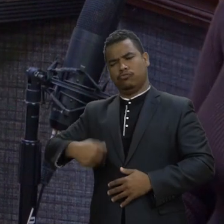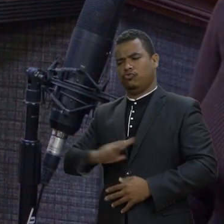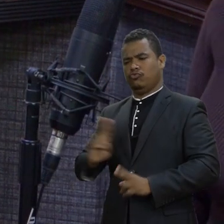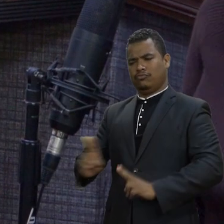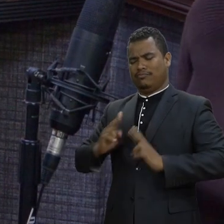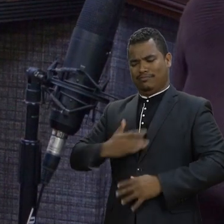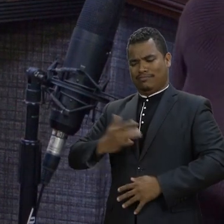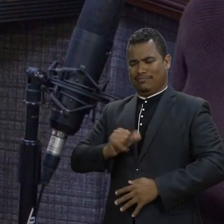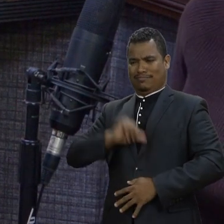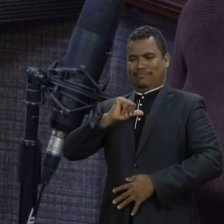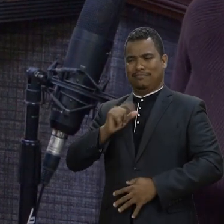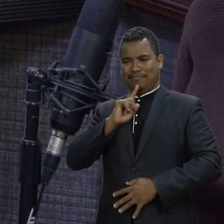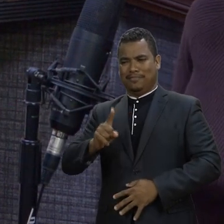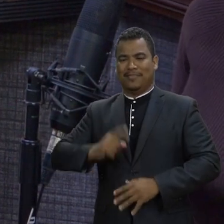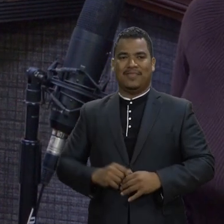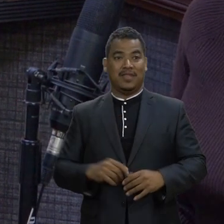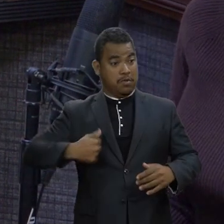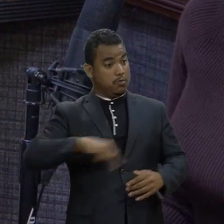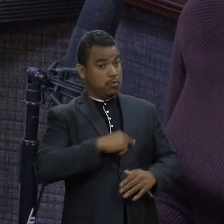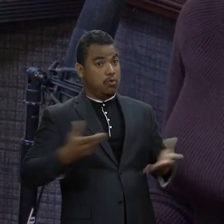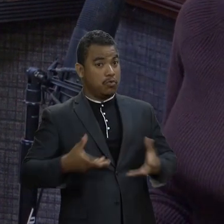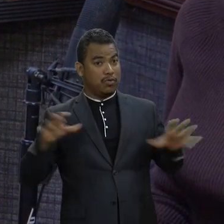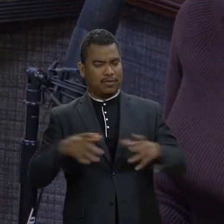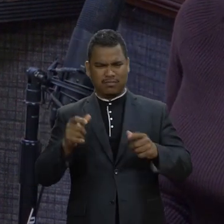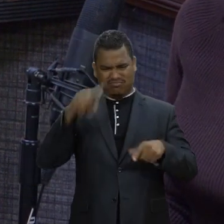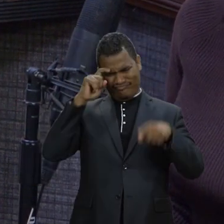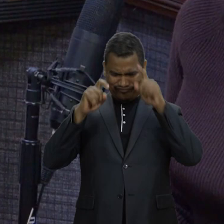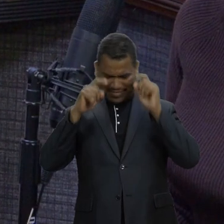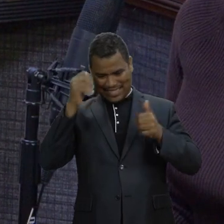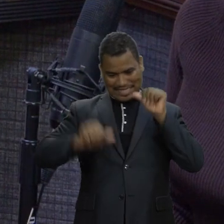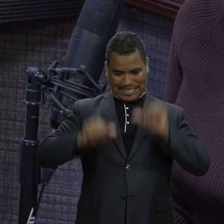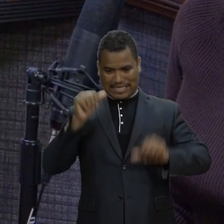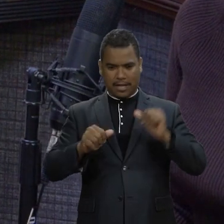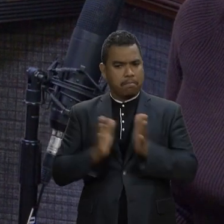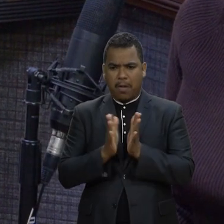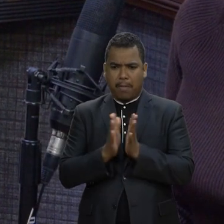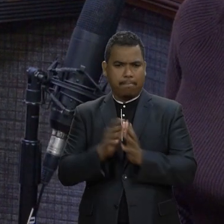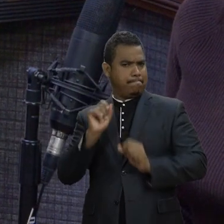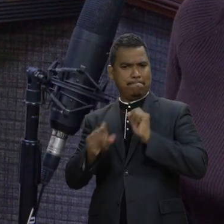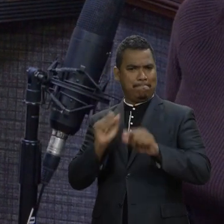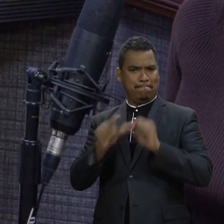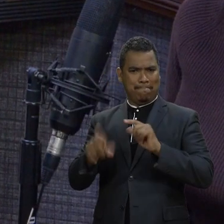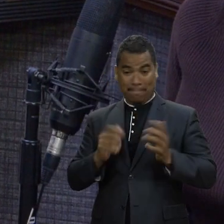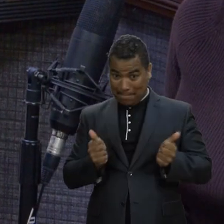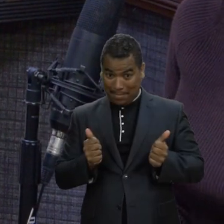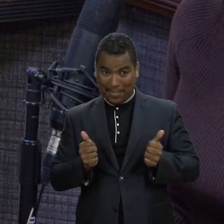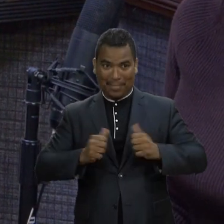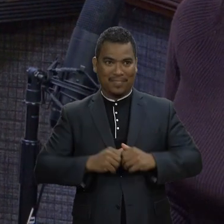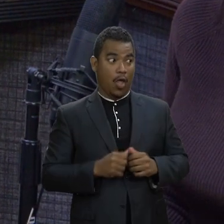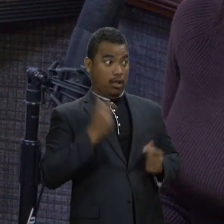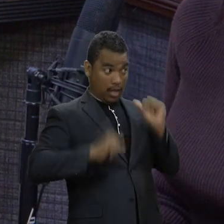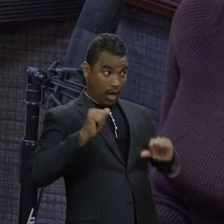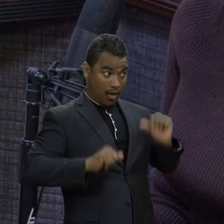dificultosísima, ese sí es difícil. Pero el de transparencia me honra, me hace sentir bien. Yo pienso que para